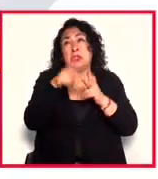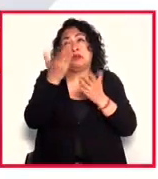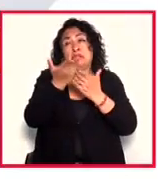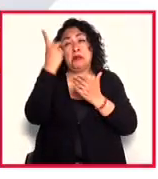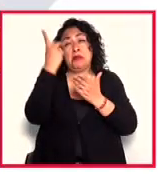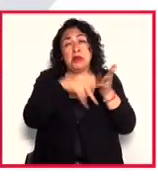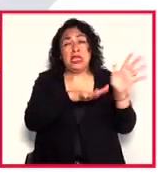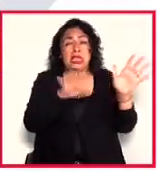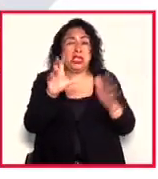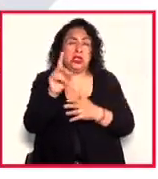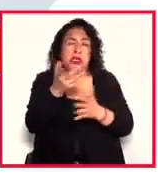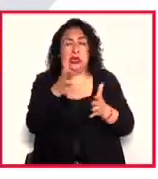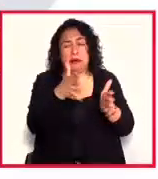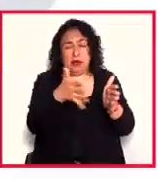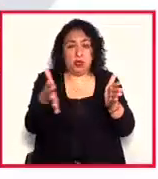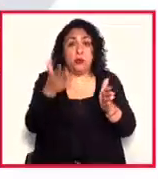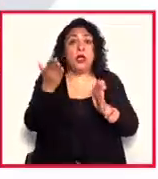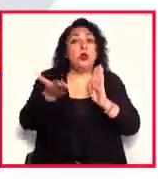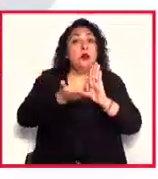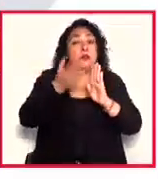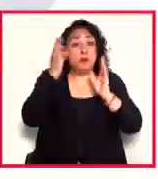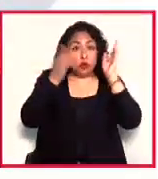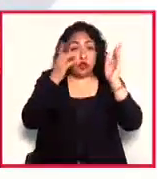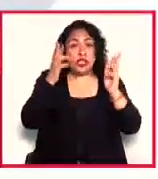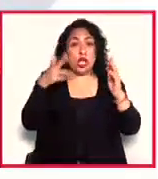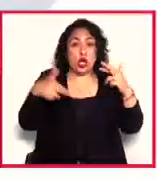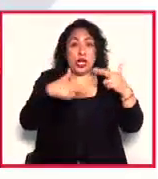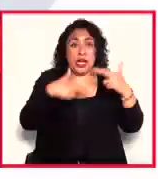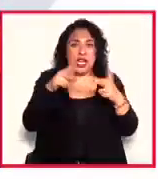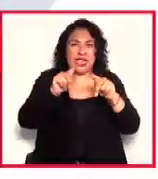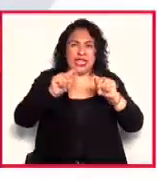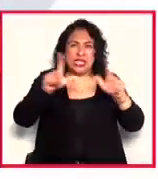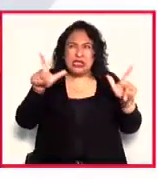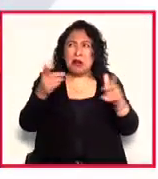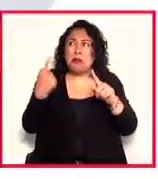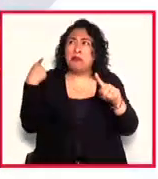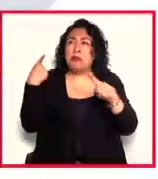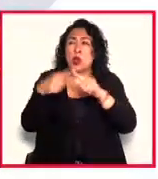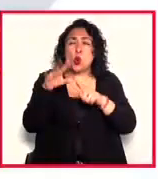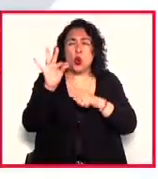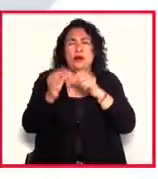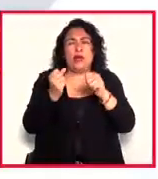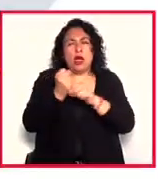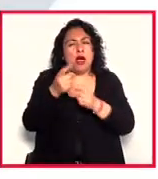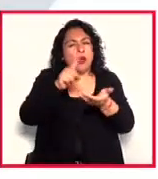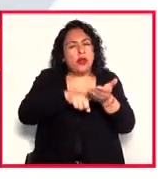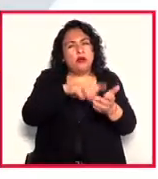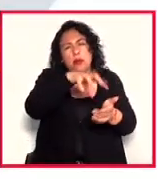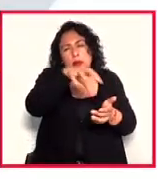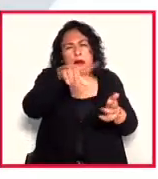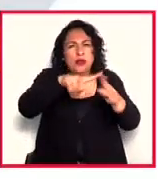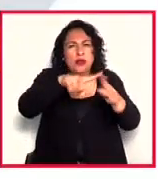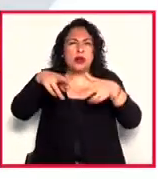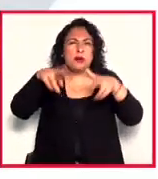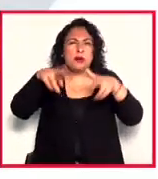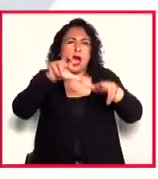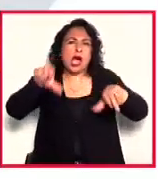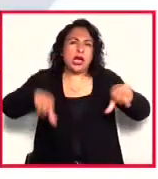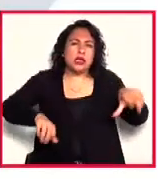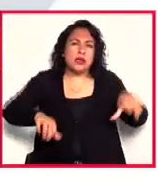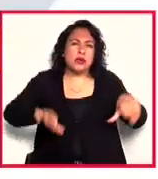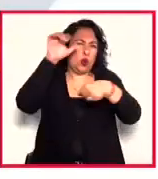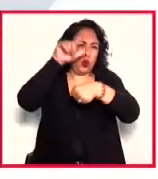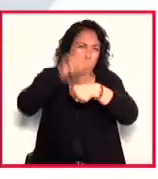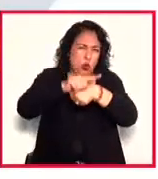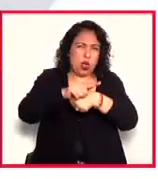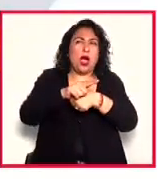1530, el Museo Regional de Tlaxcala ha albergado a lo largo de 40 años una colección representativa de la actividad cultural durante